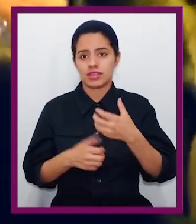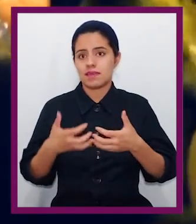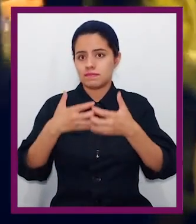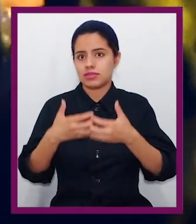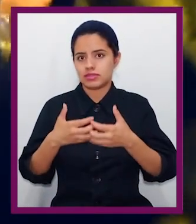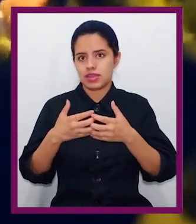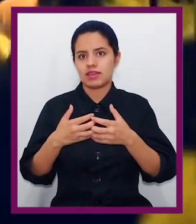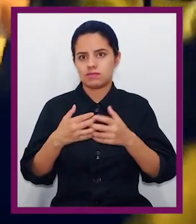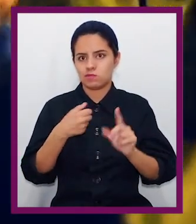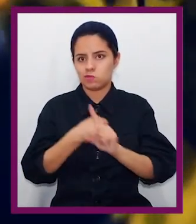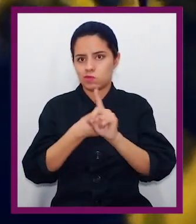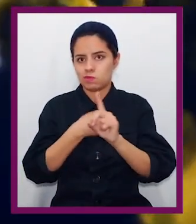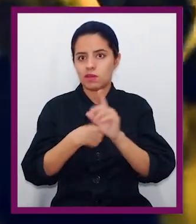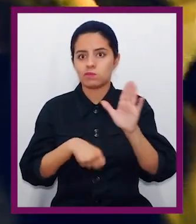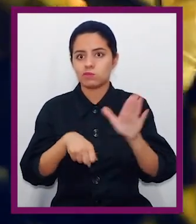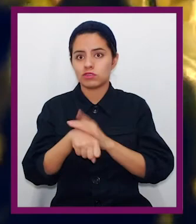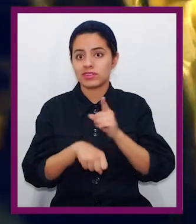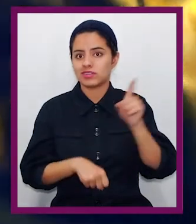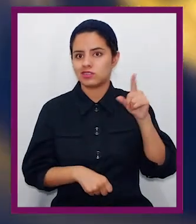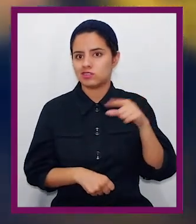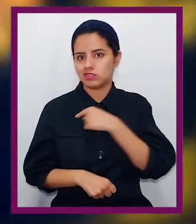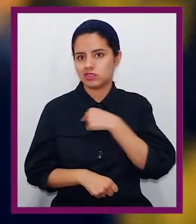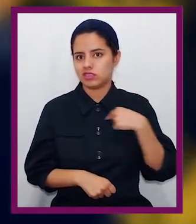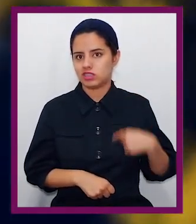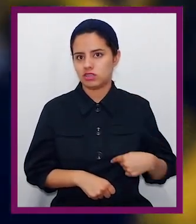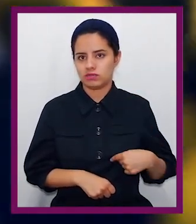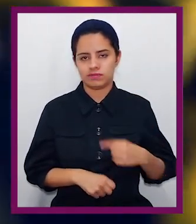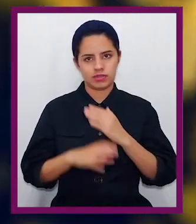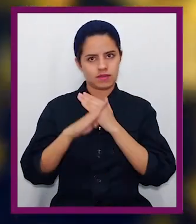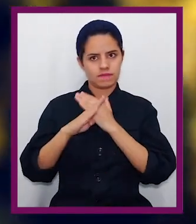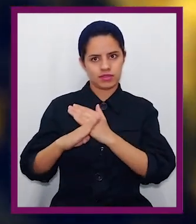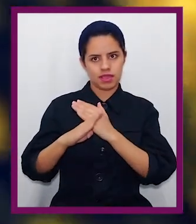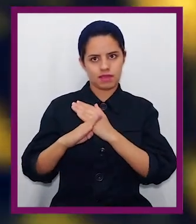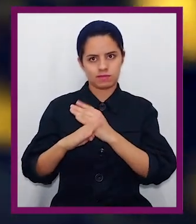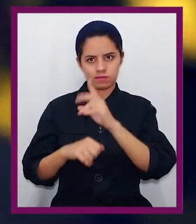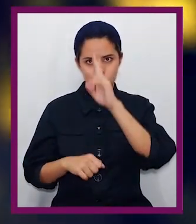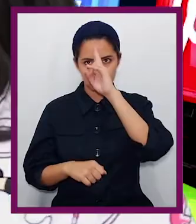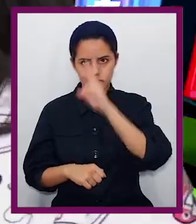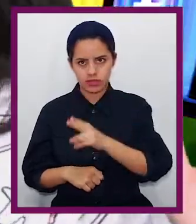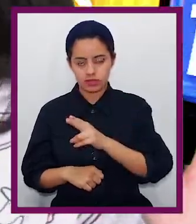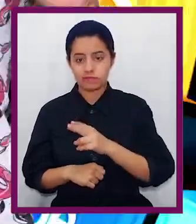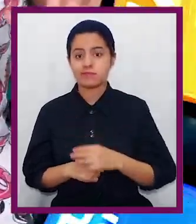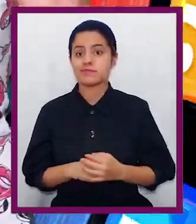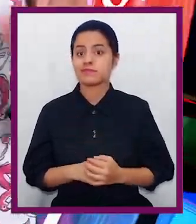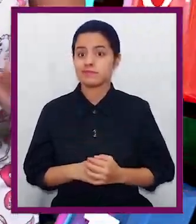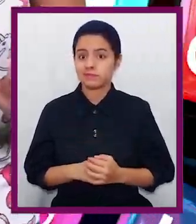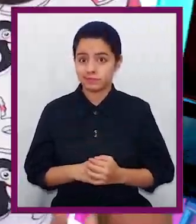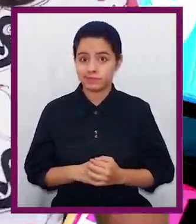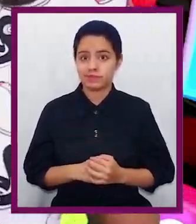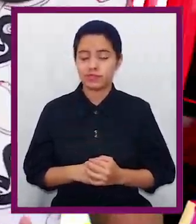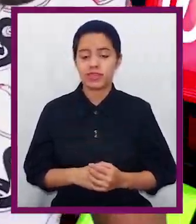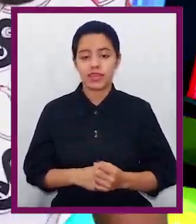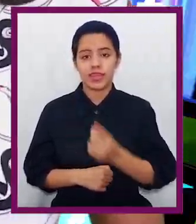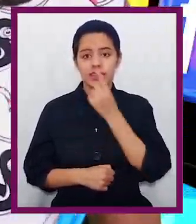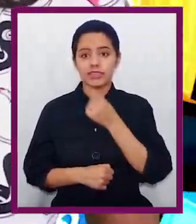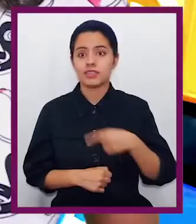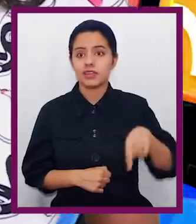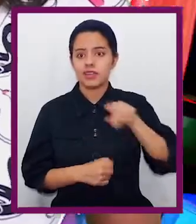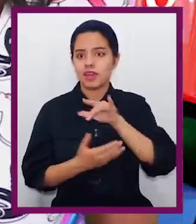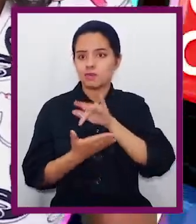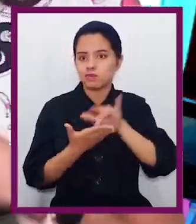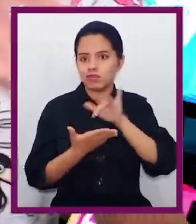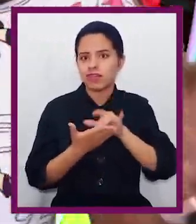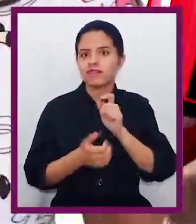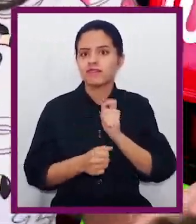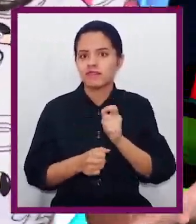tenido polémicas por contribuir a la censura con el gobierno chino. ¡Sácame de la duda, mi Gaby! ¡Uy, sí! Un montón. Se ha dicho que contribuyen